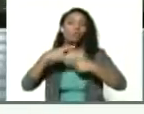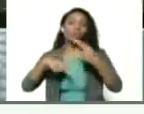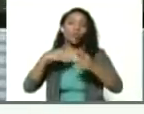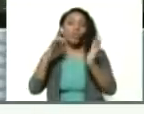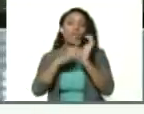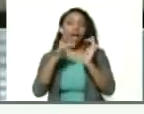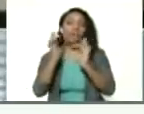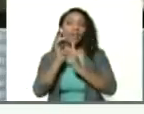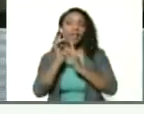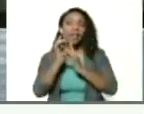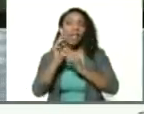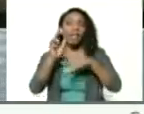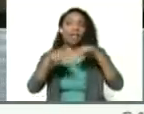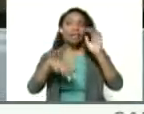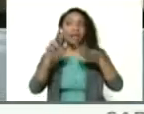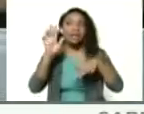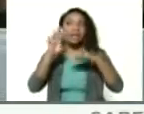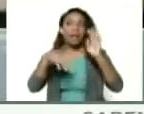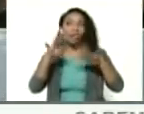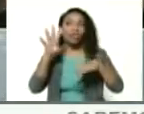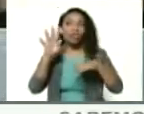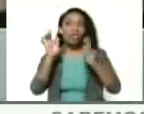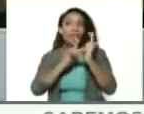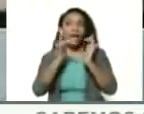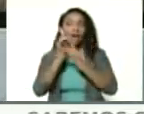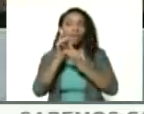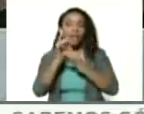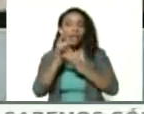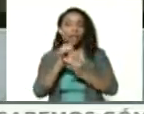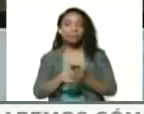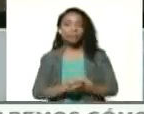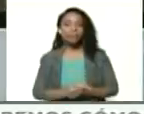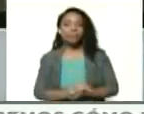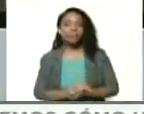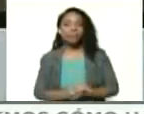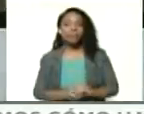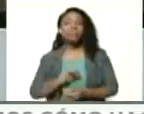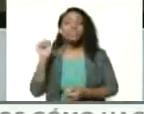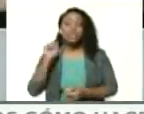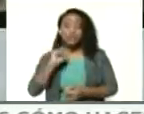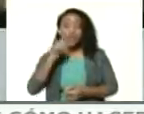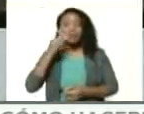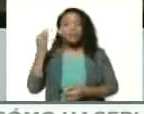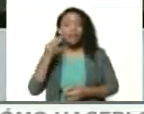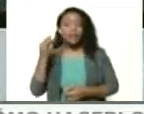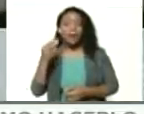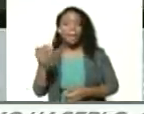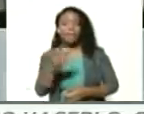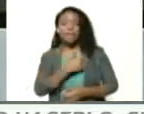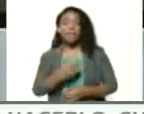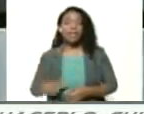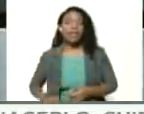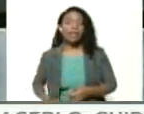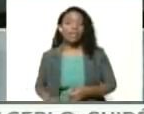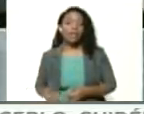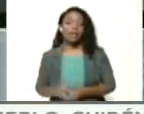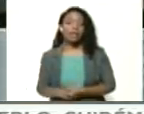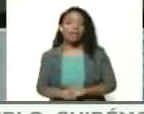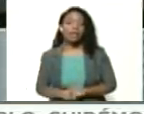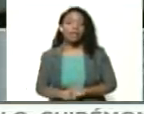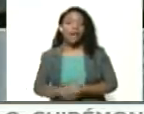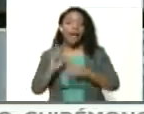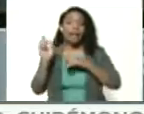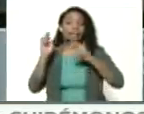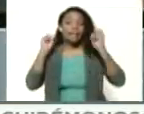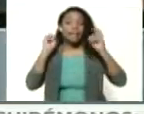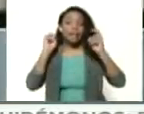abril. Del 13 y 14 de abril, Ernesto. Sí, sí, ciertamente, presidente, el efecto del decreto fue un efecto